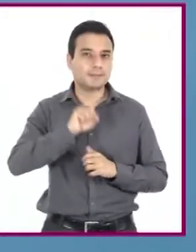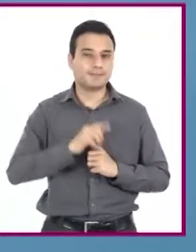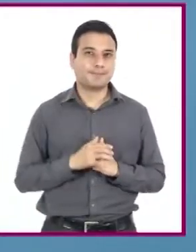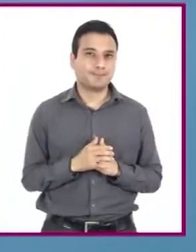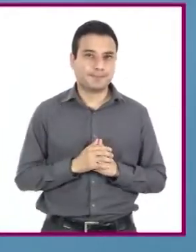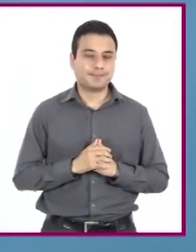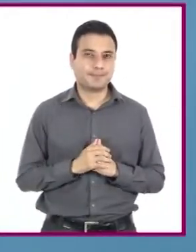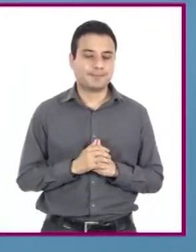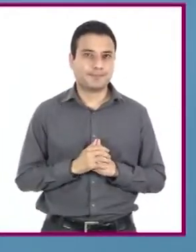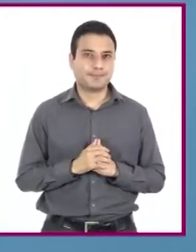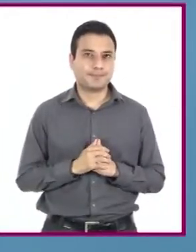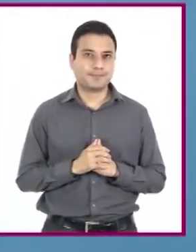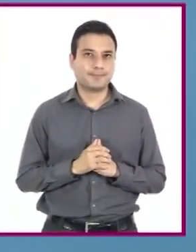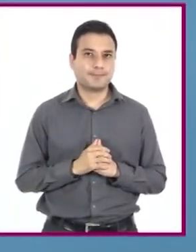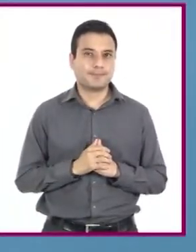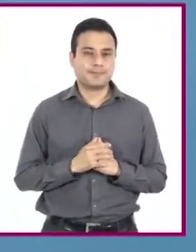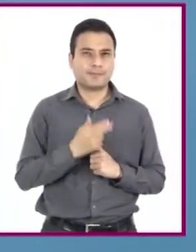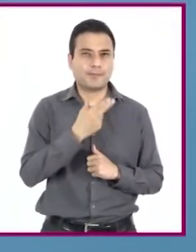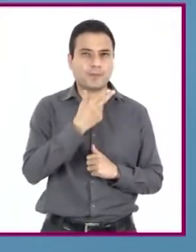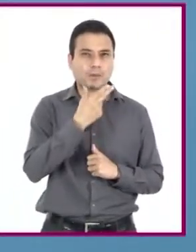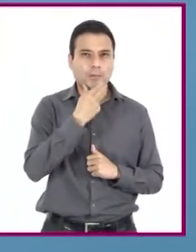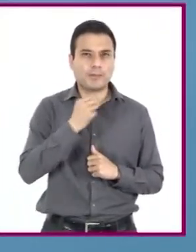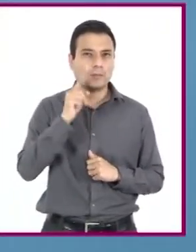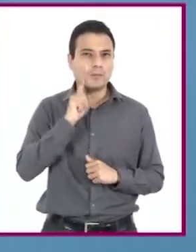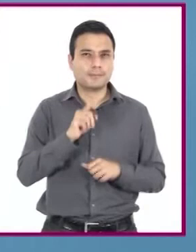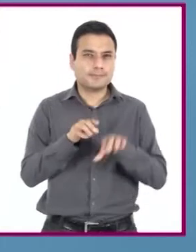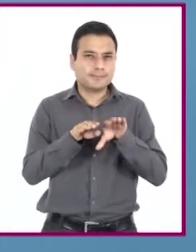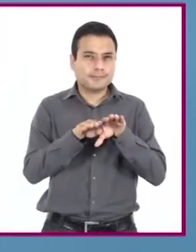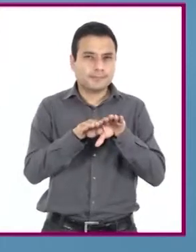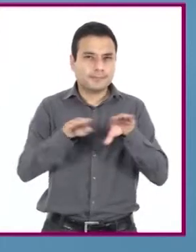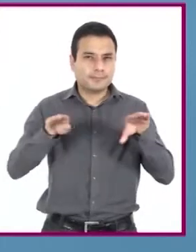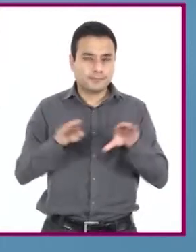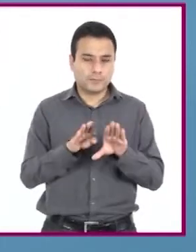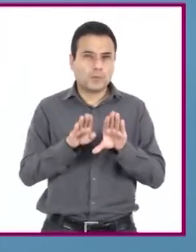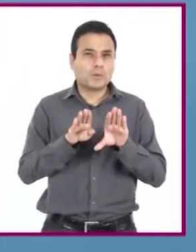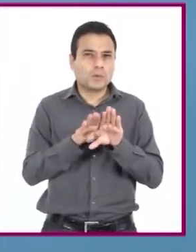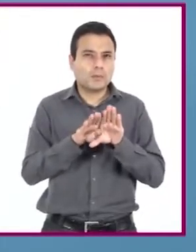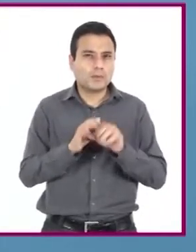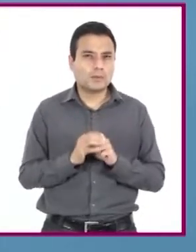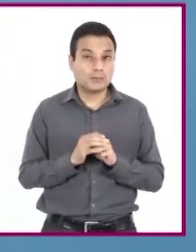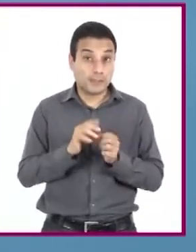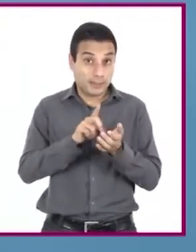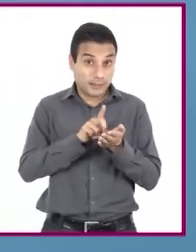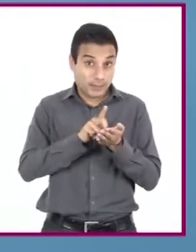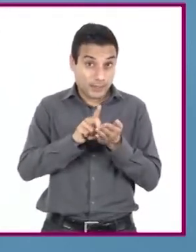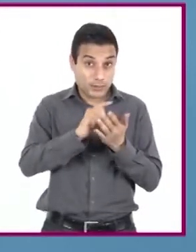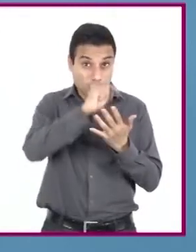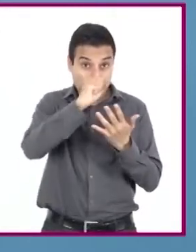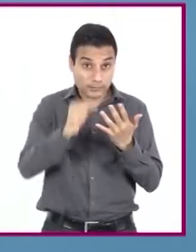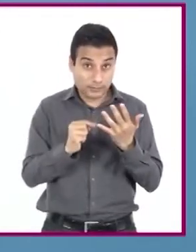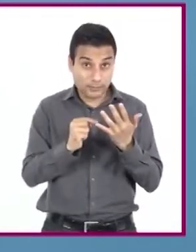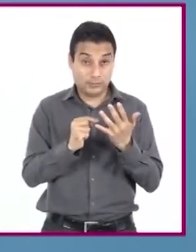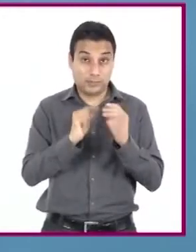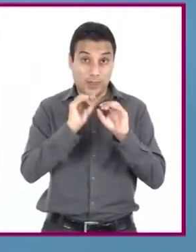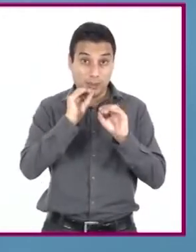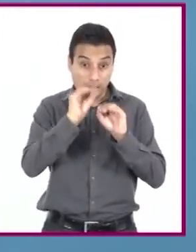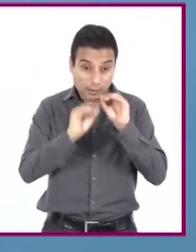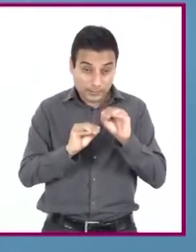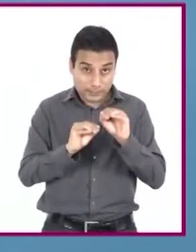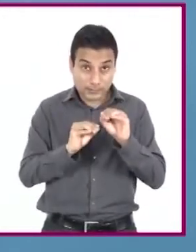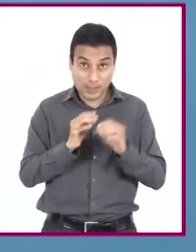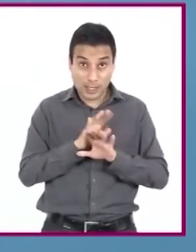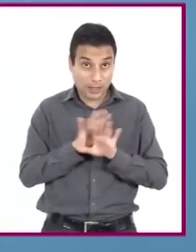Referirse a la igualdad de género no solo consiste en un enfoque de derechos, sino en hacer realidad que estos y